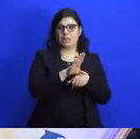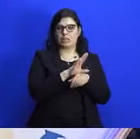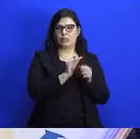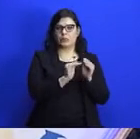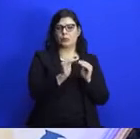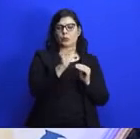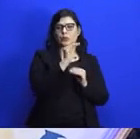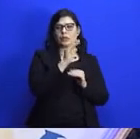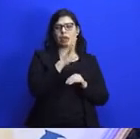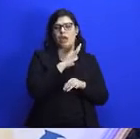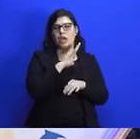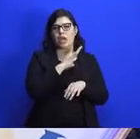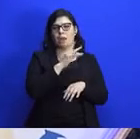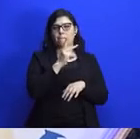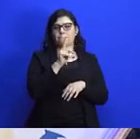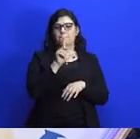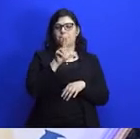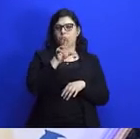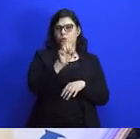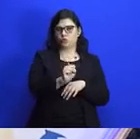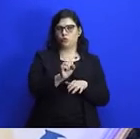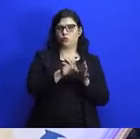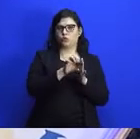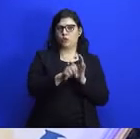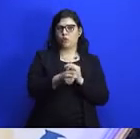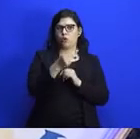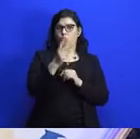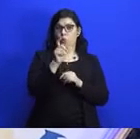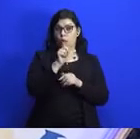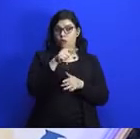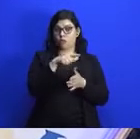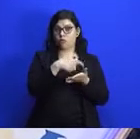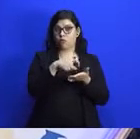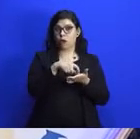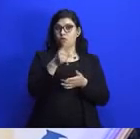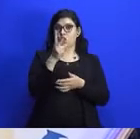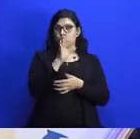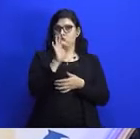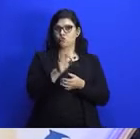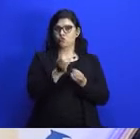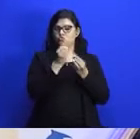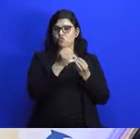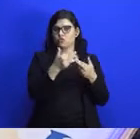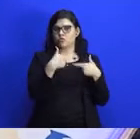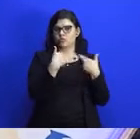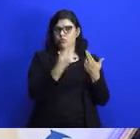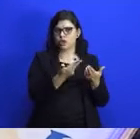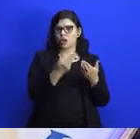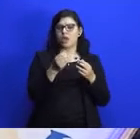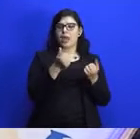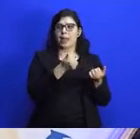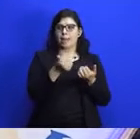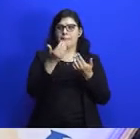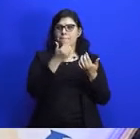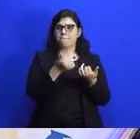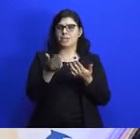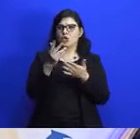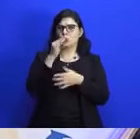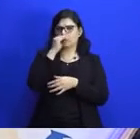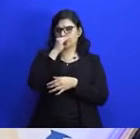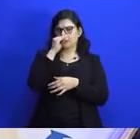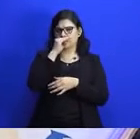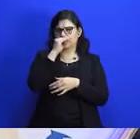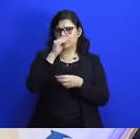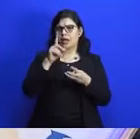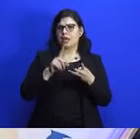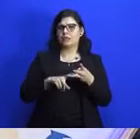todavía más beneficios, como el 2% bonificación en todas sus compras, envíos gratis ilimitados y descuentos en establecimientos